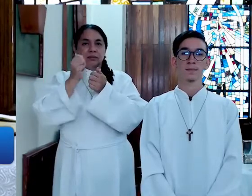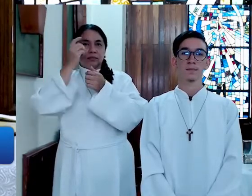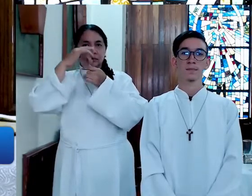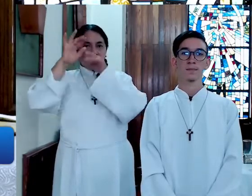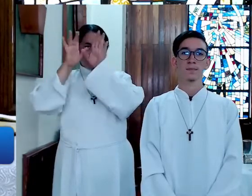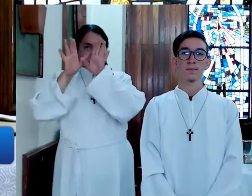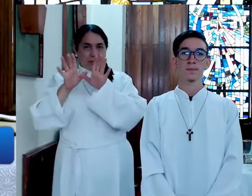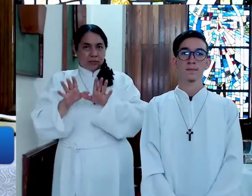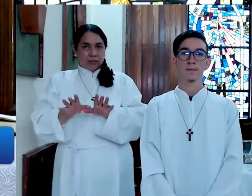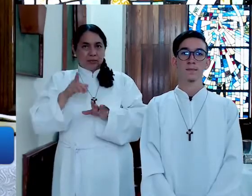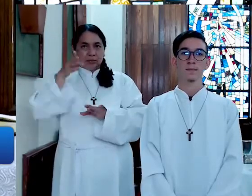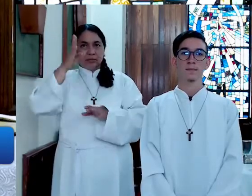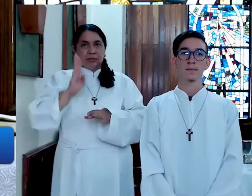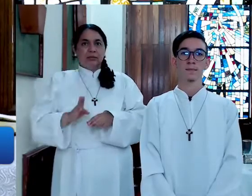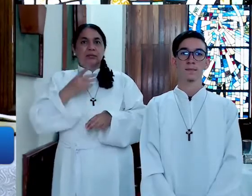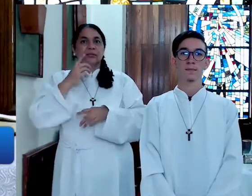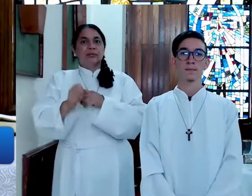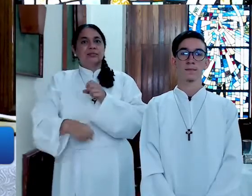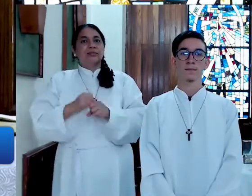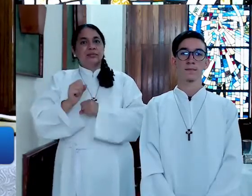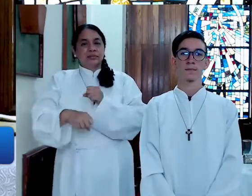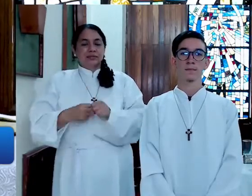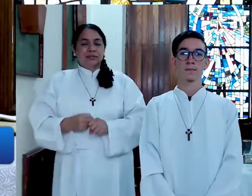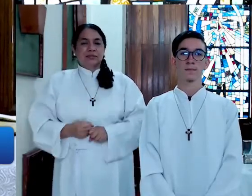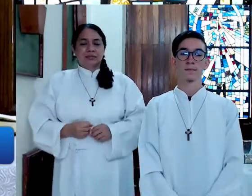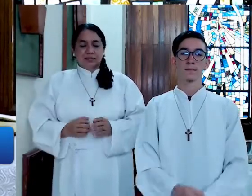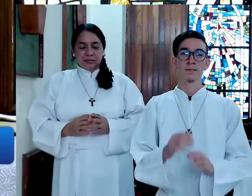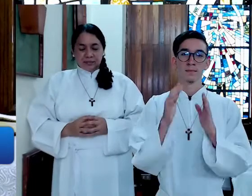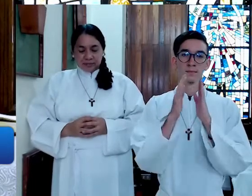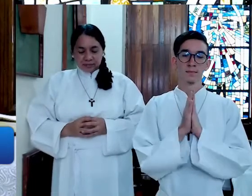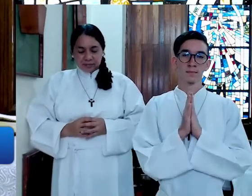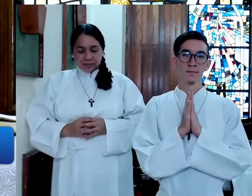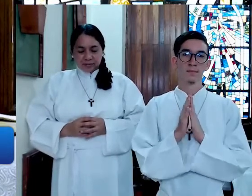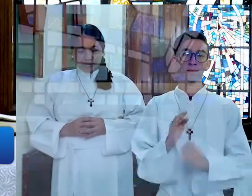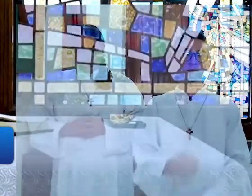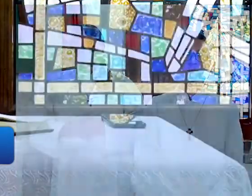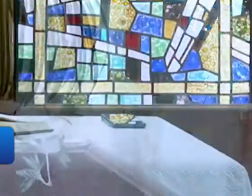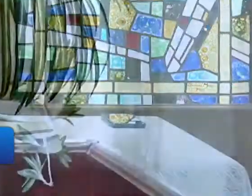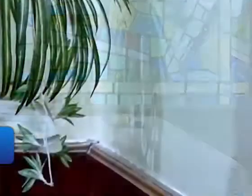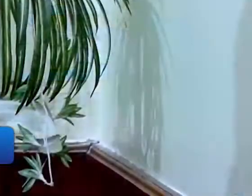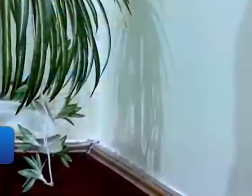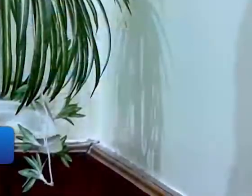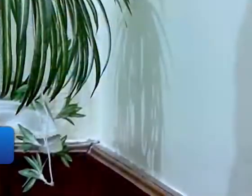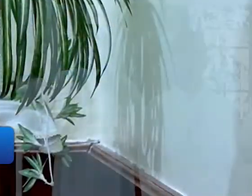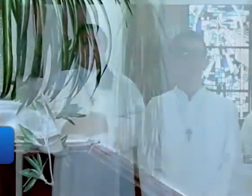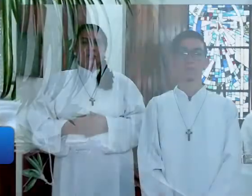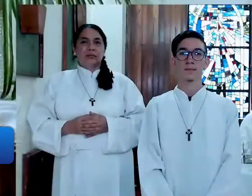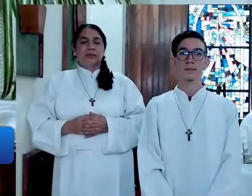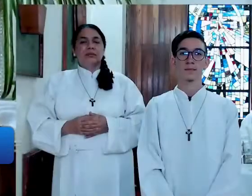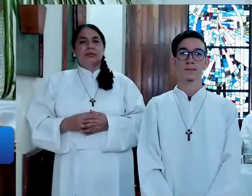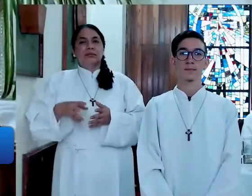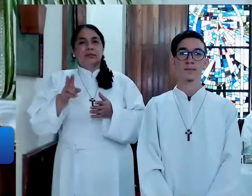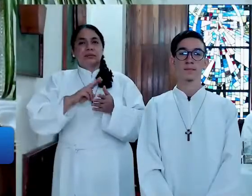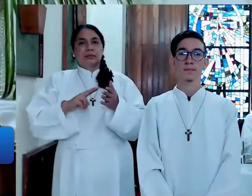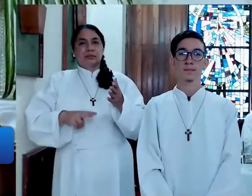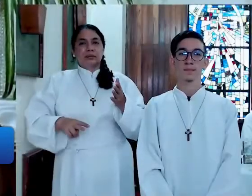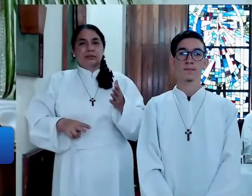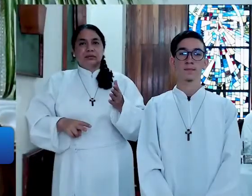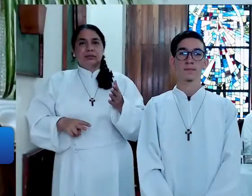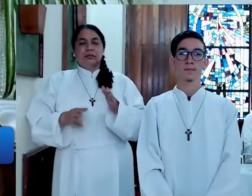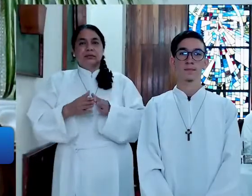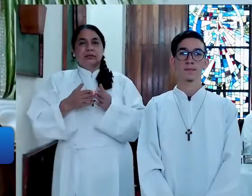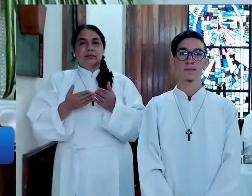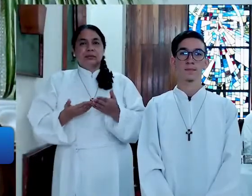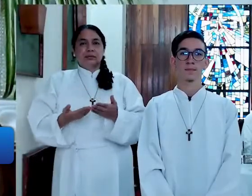Espíritu Santo y es Dios, por los siglos de los siglos. Amén. Lectura del libro de los Hechos de